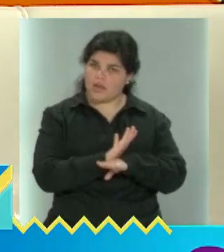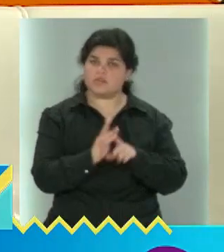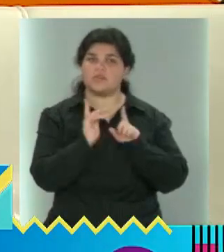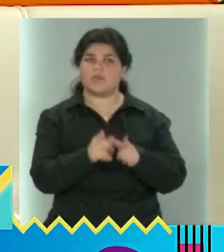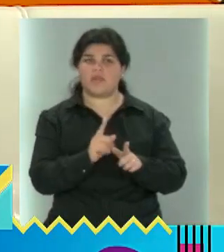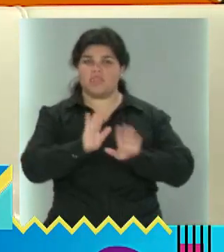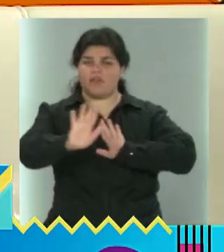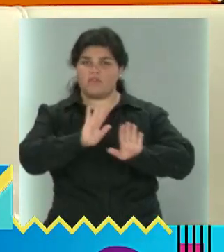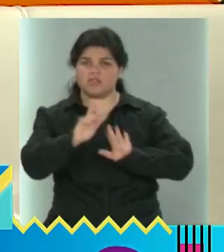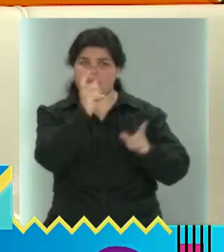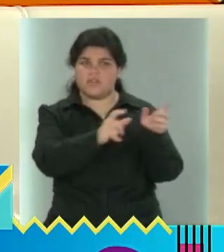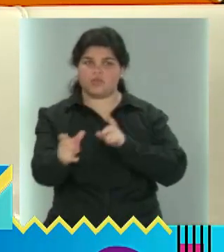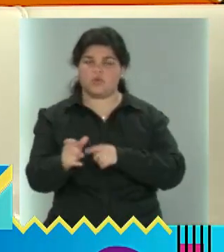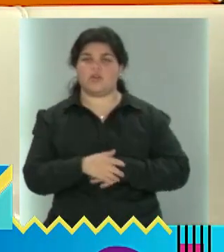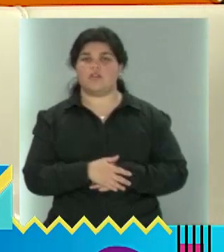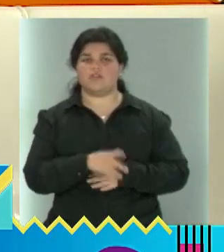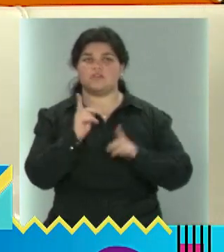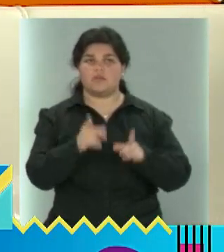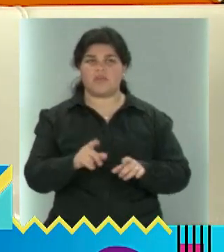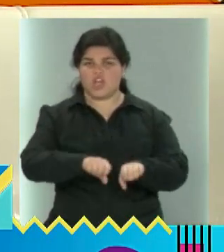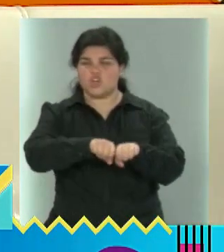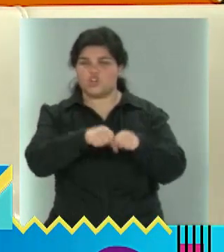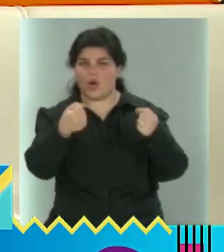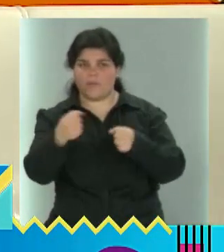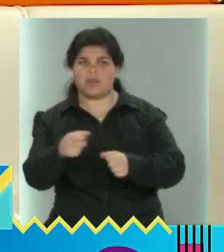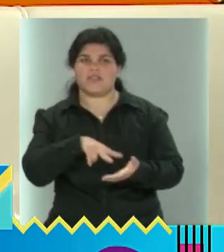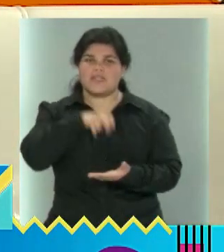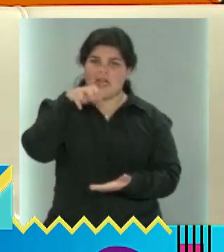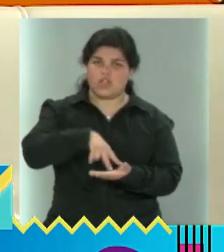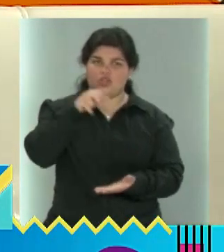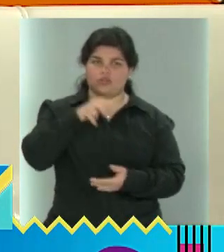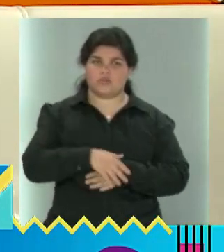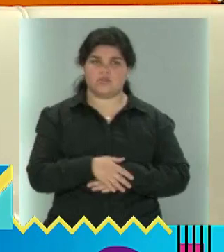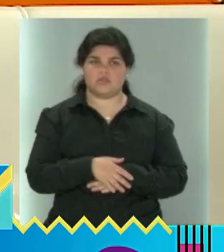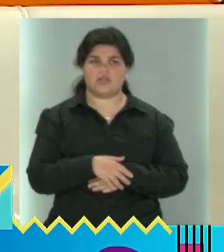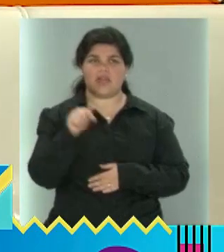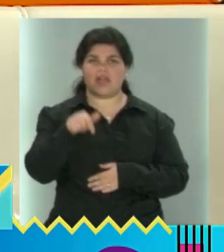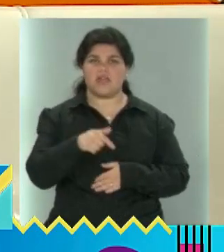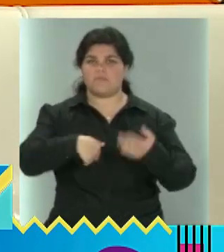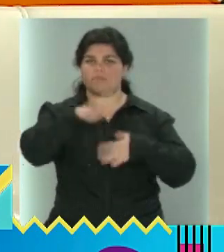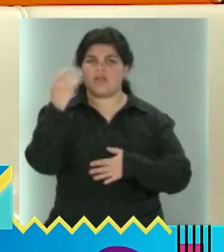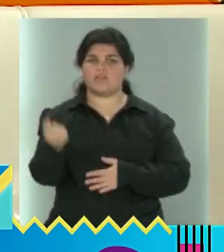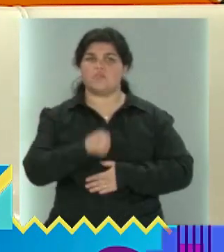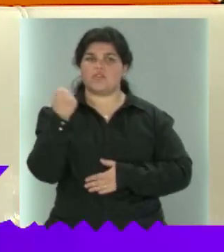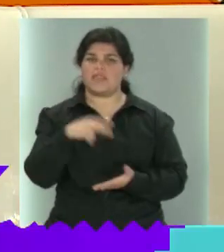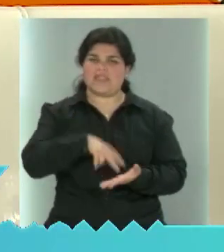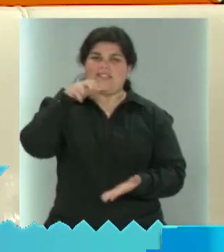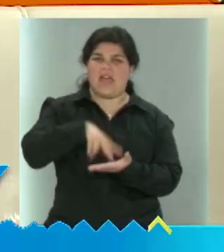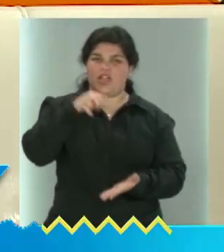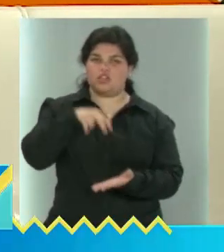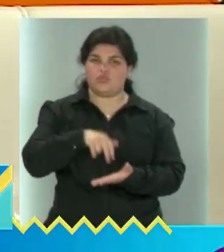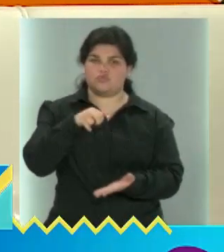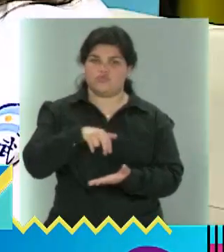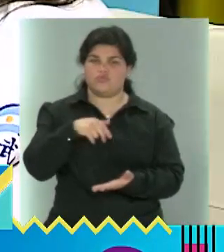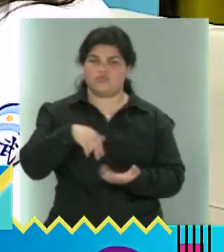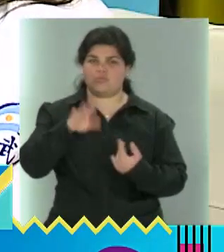varias personas, defensa en pareja, rompimientos, saltos. Las artes marciales coreanas se caracterizan por tener muchos saltos, muchas